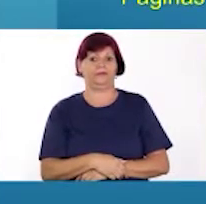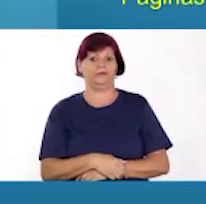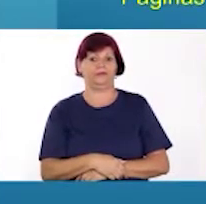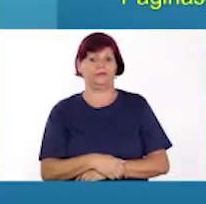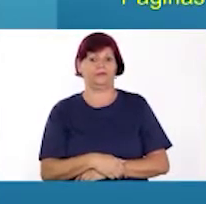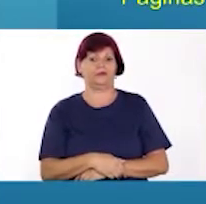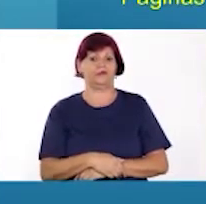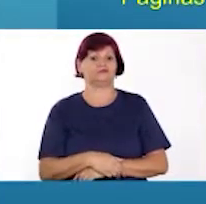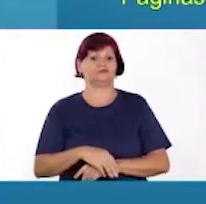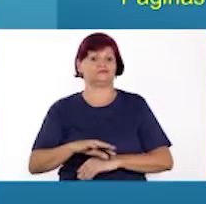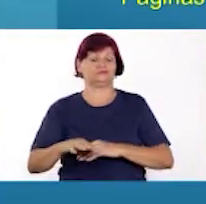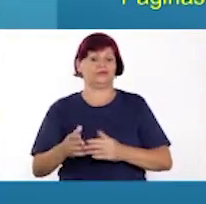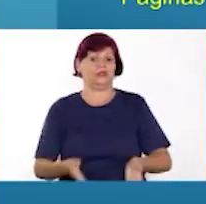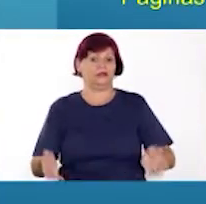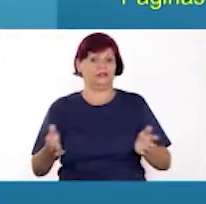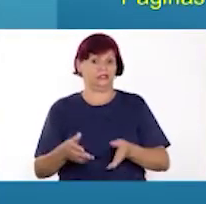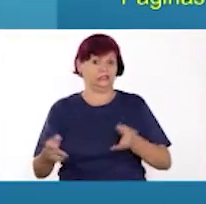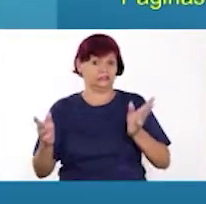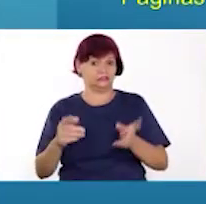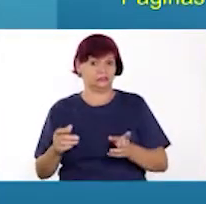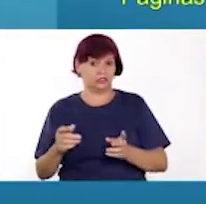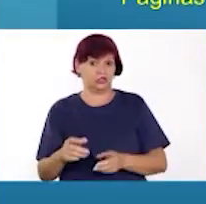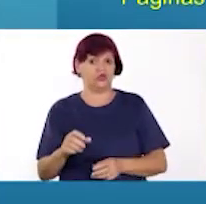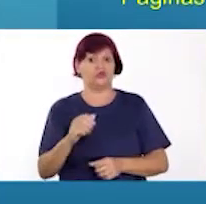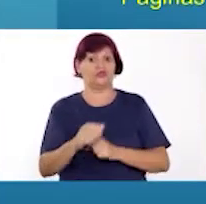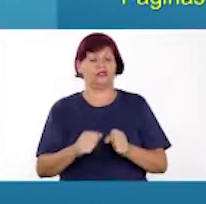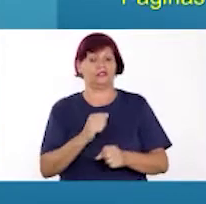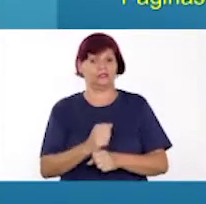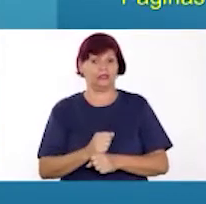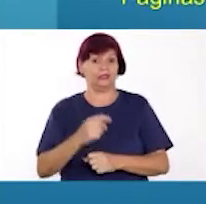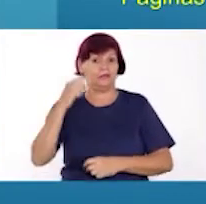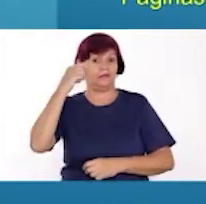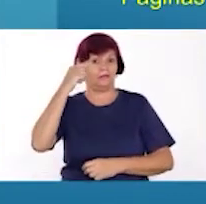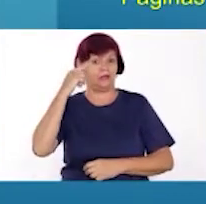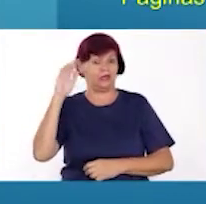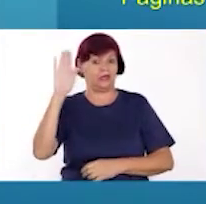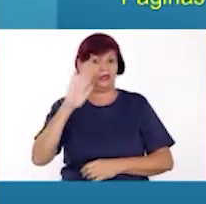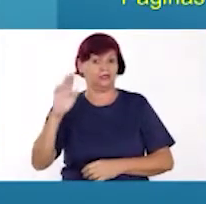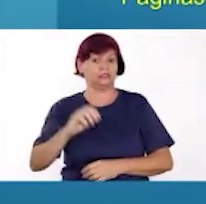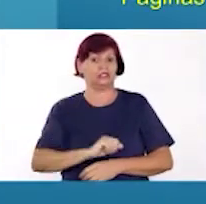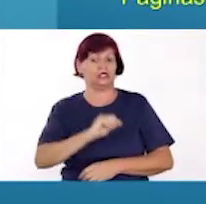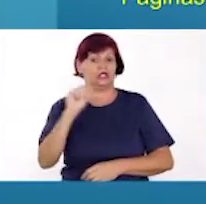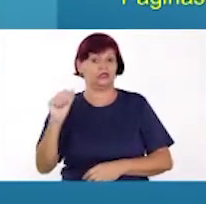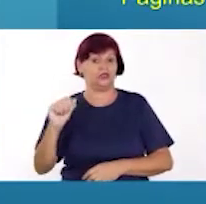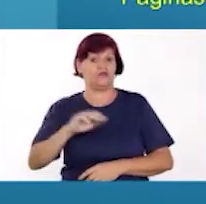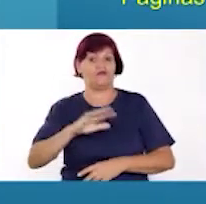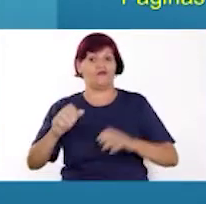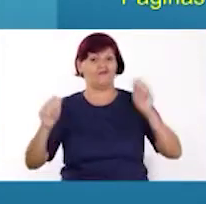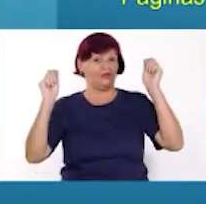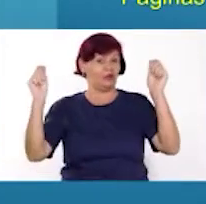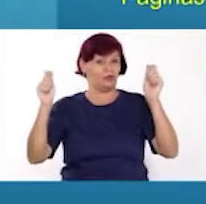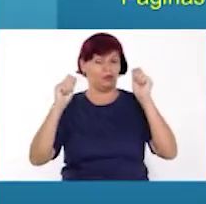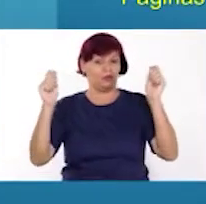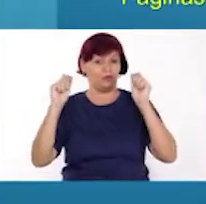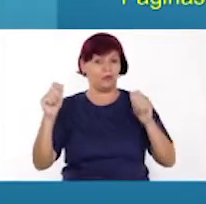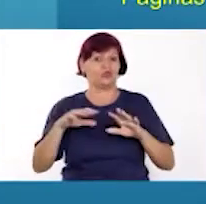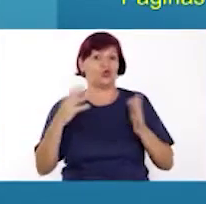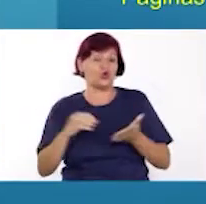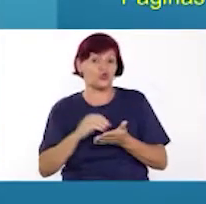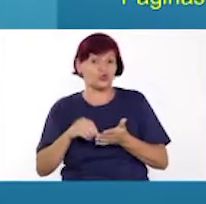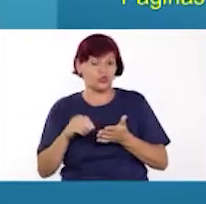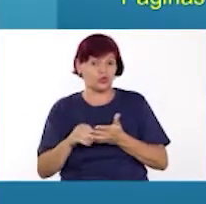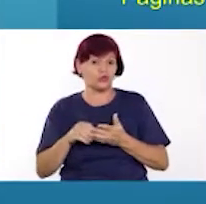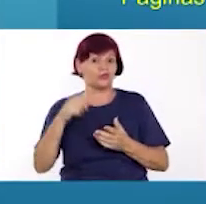La descomposición del sistema colonial imperialista en Asia, el triunfo de los movimientos de liberación nacional en China y